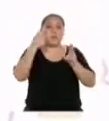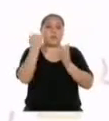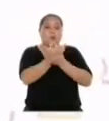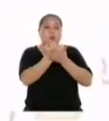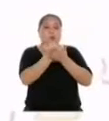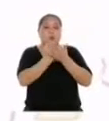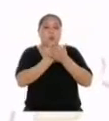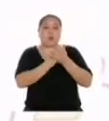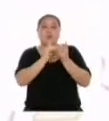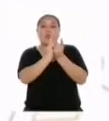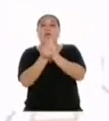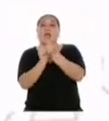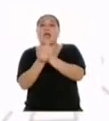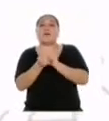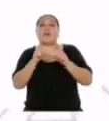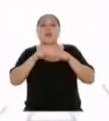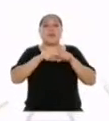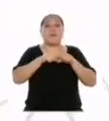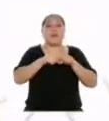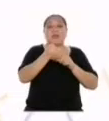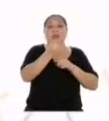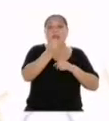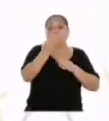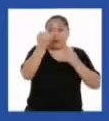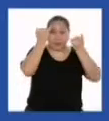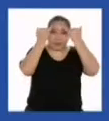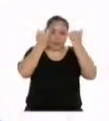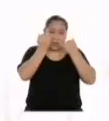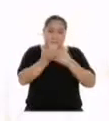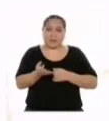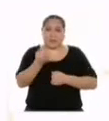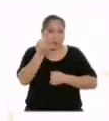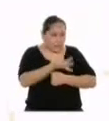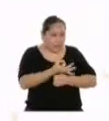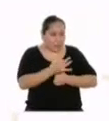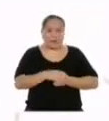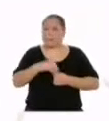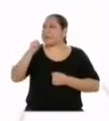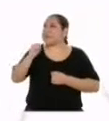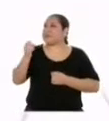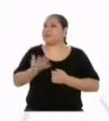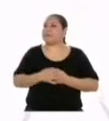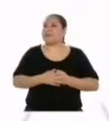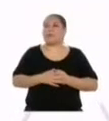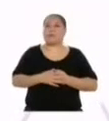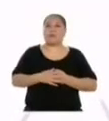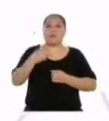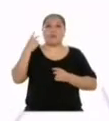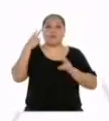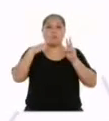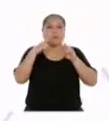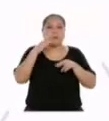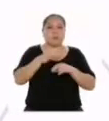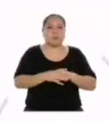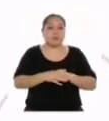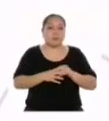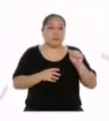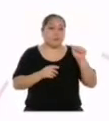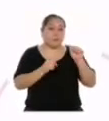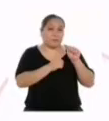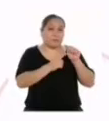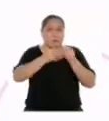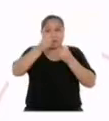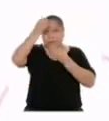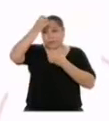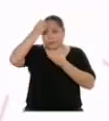gráficos variaban en base a algunos criterios. ¿Cierto, Jonathan? Así es, había que considerar A.